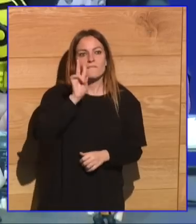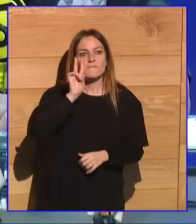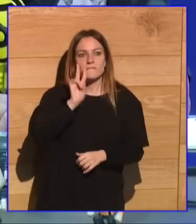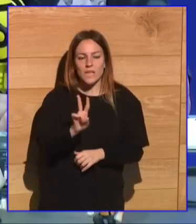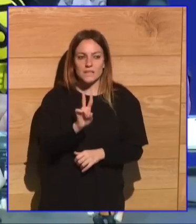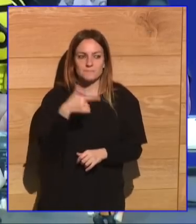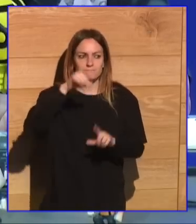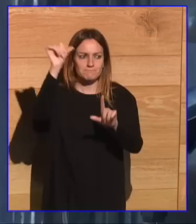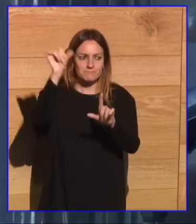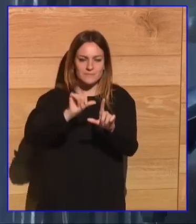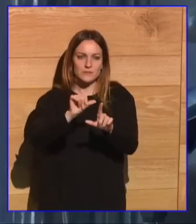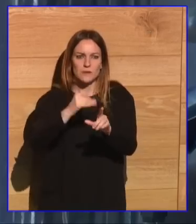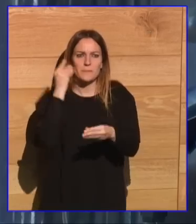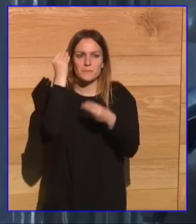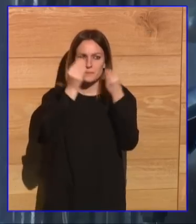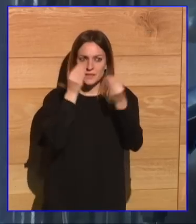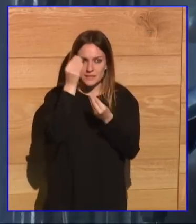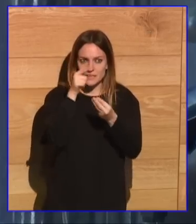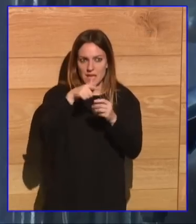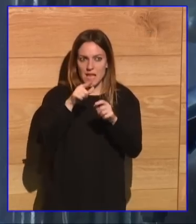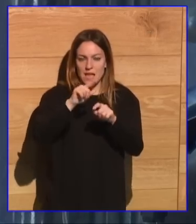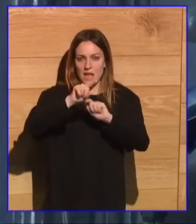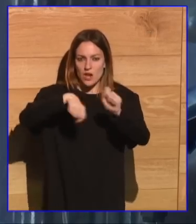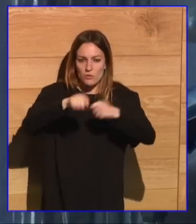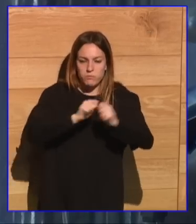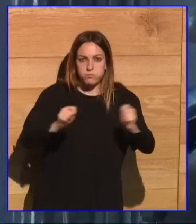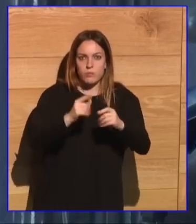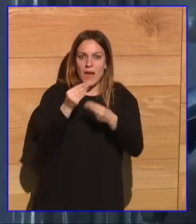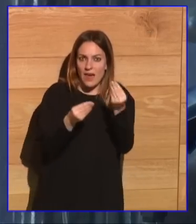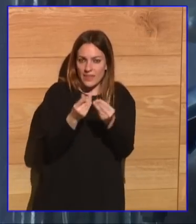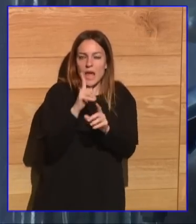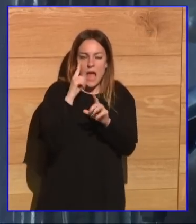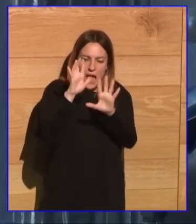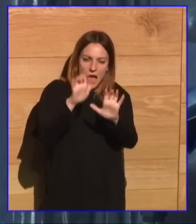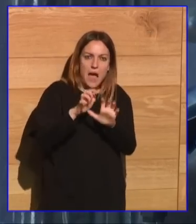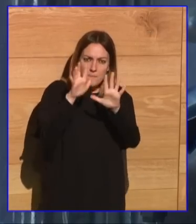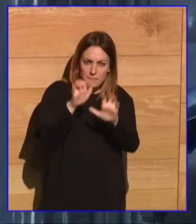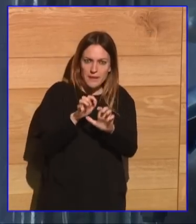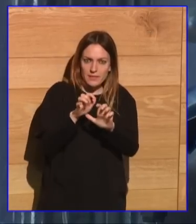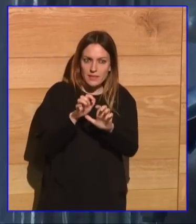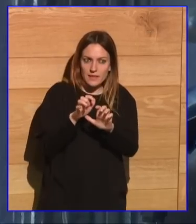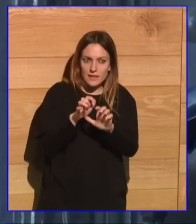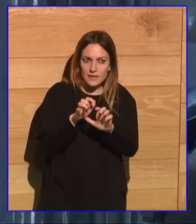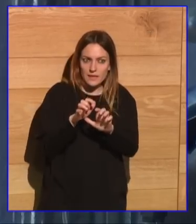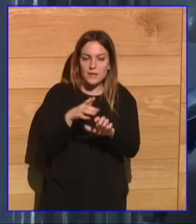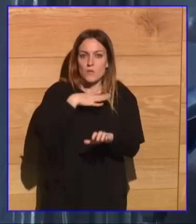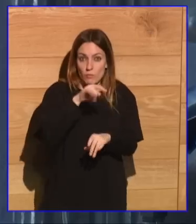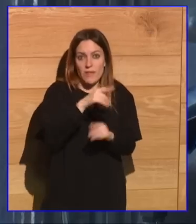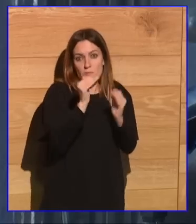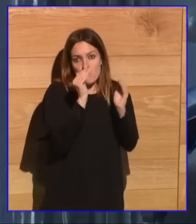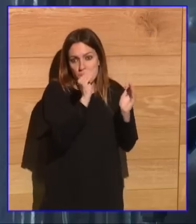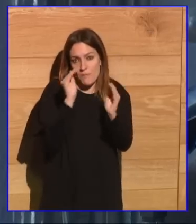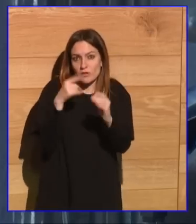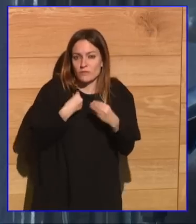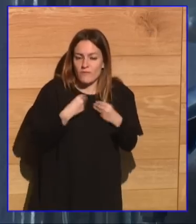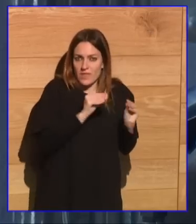si tú ves la peli creyendo que vas a aprender a hacer un nudo corredizo, que es una circunstancia muy práctica para muchos momentos de la vida,